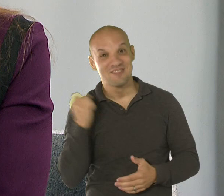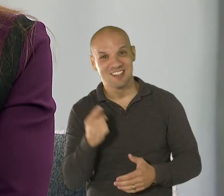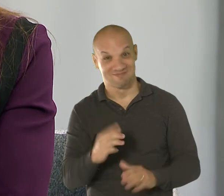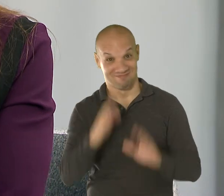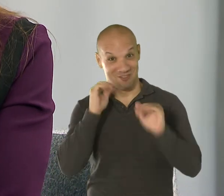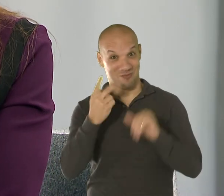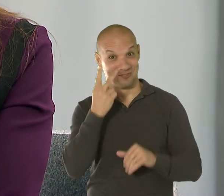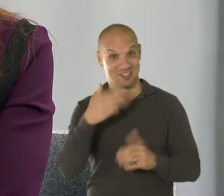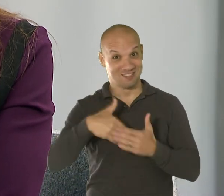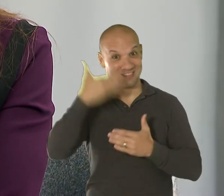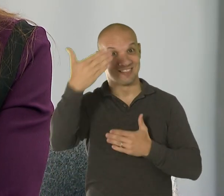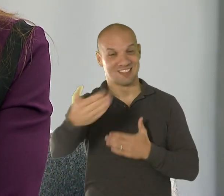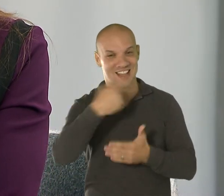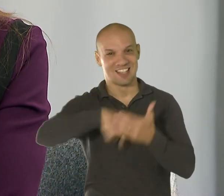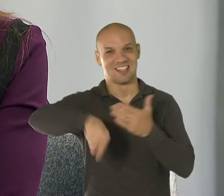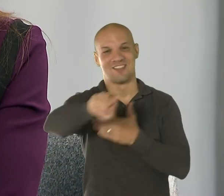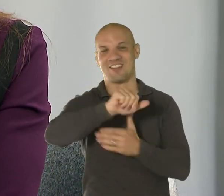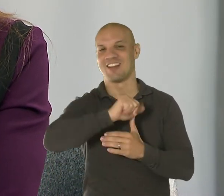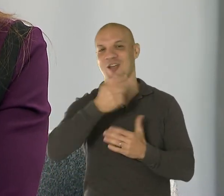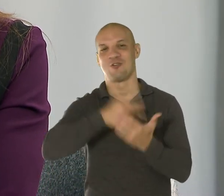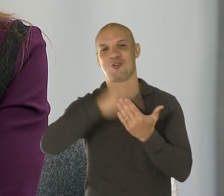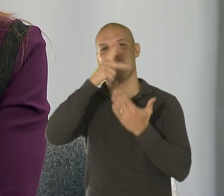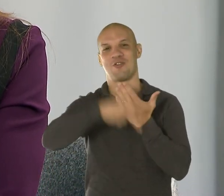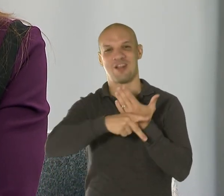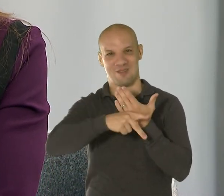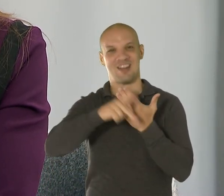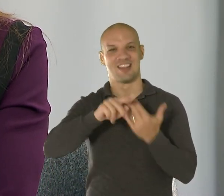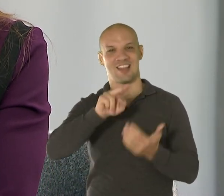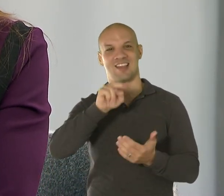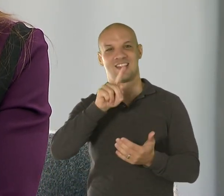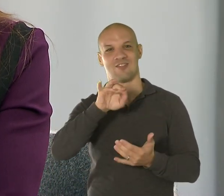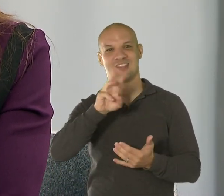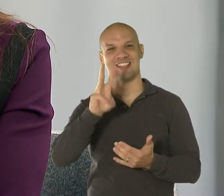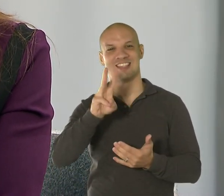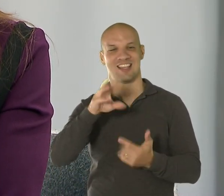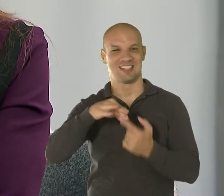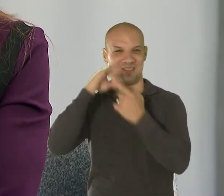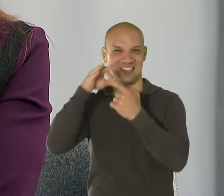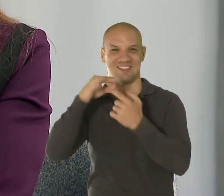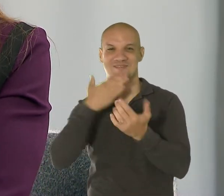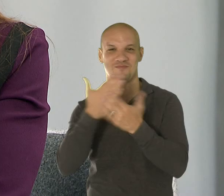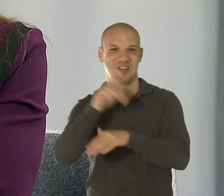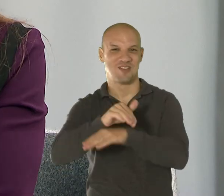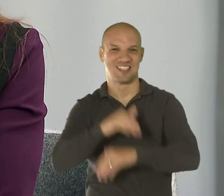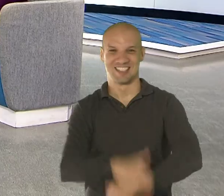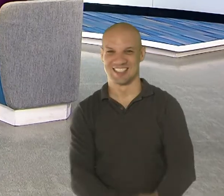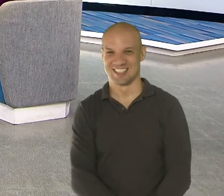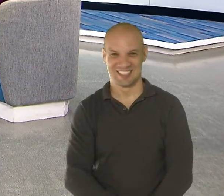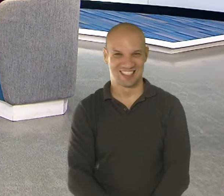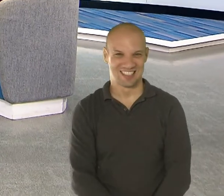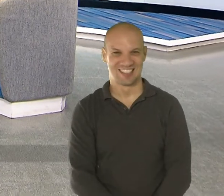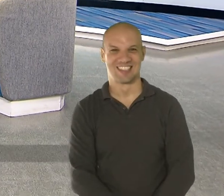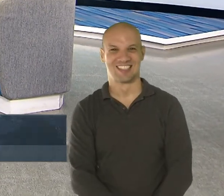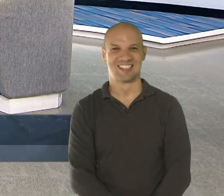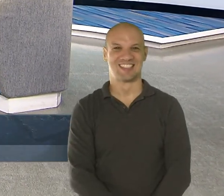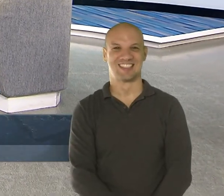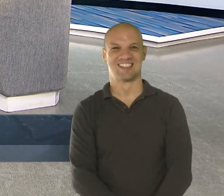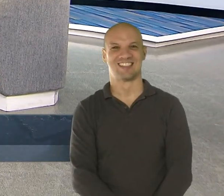esperamos la próxima semana en otra edición de Noti6 Especial. Buenas noches.